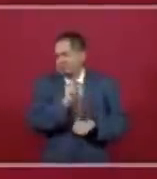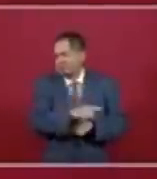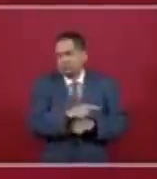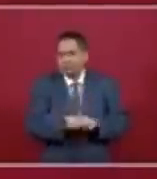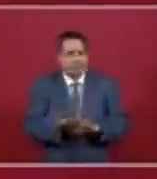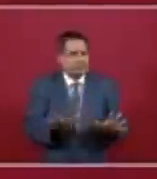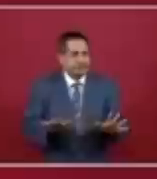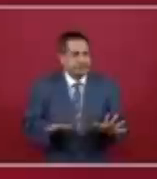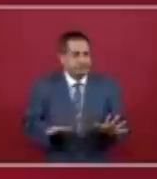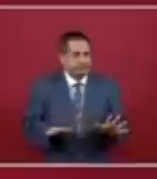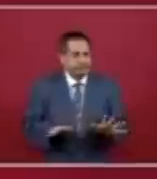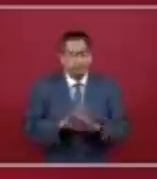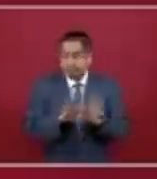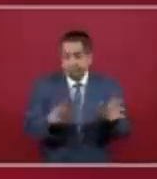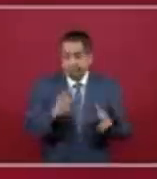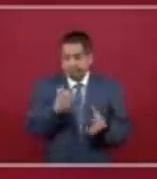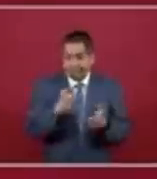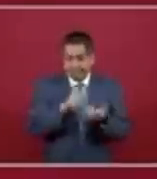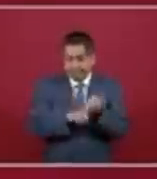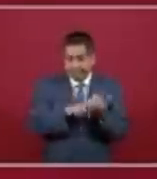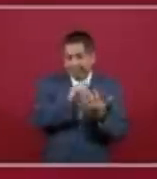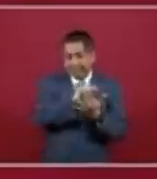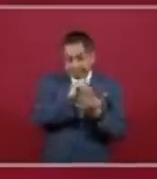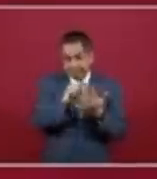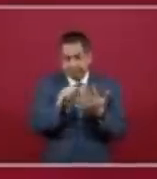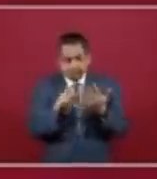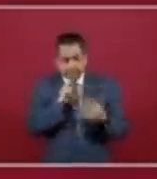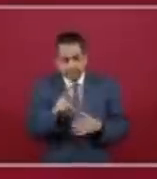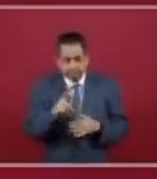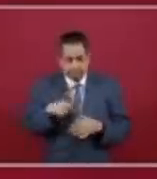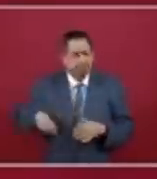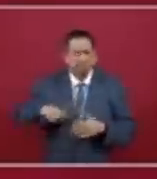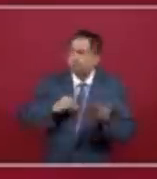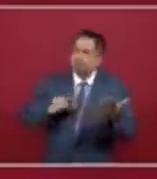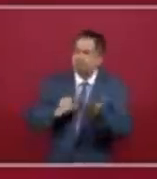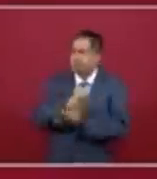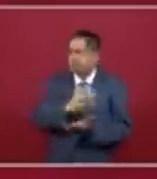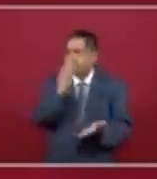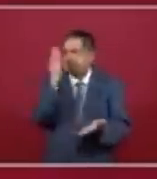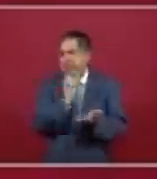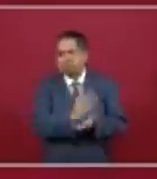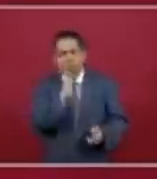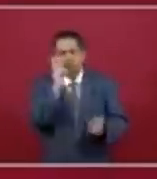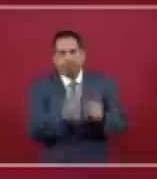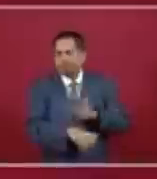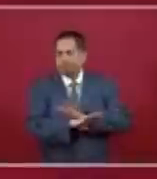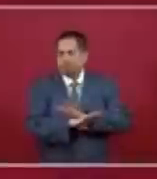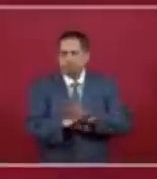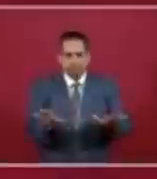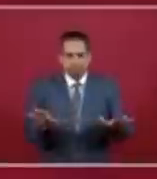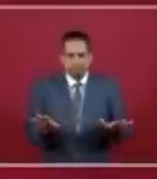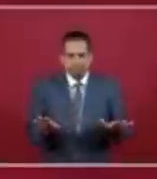así en todo. Entonces, por eso tomamos la decisión, se termina y